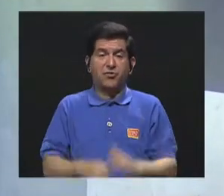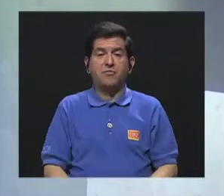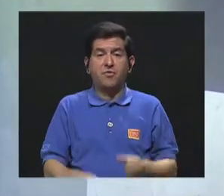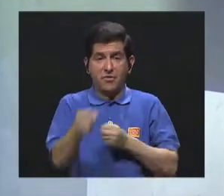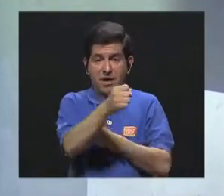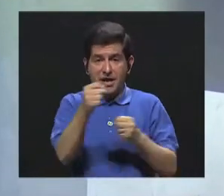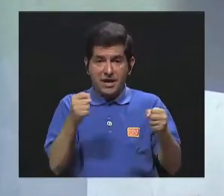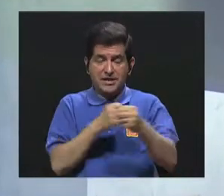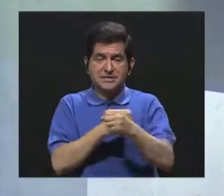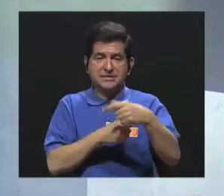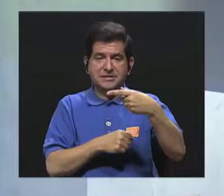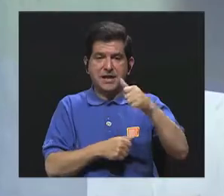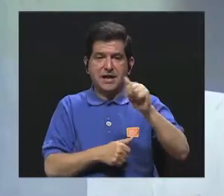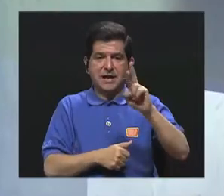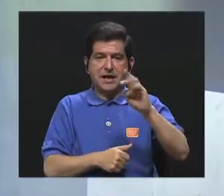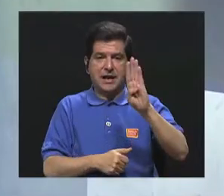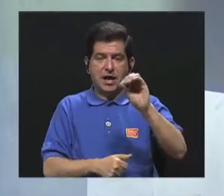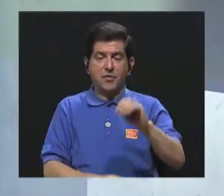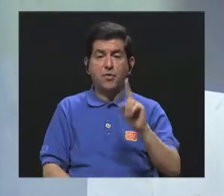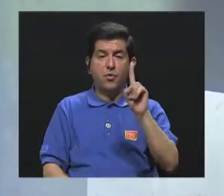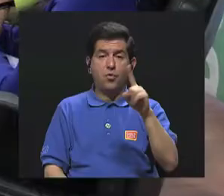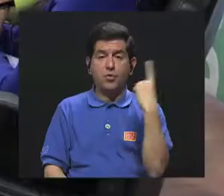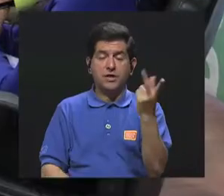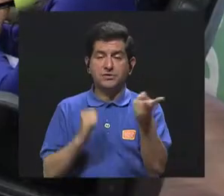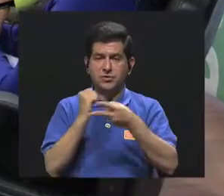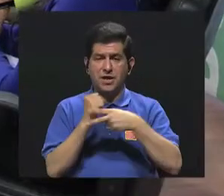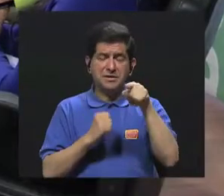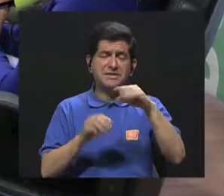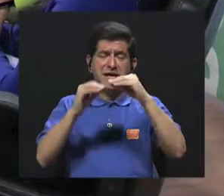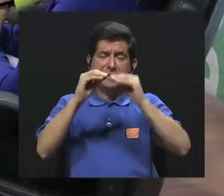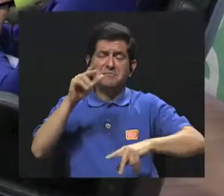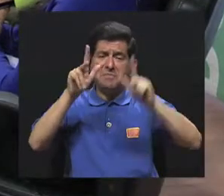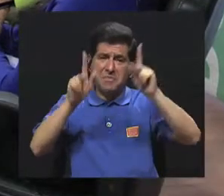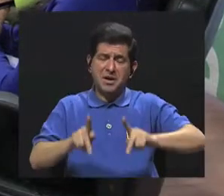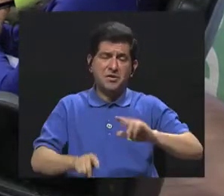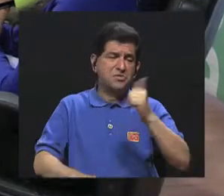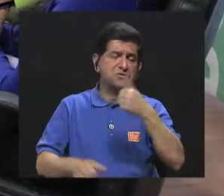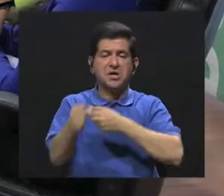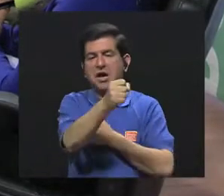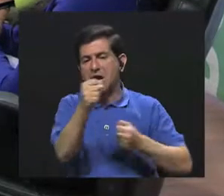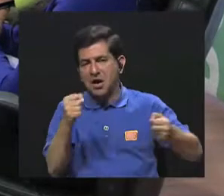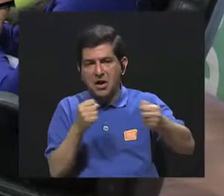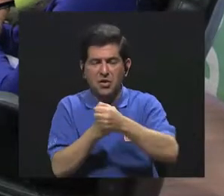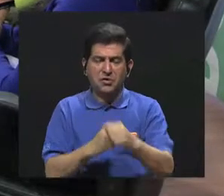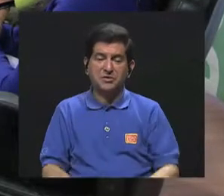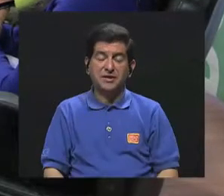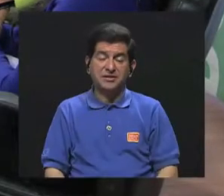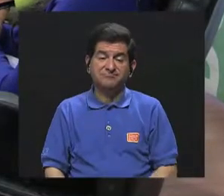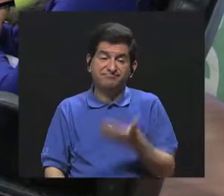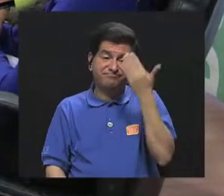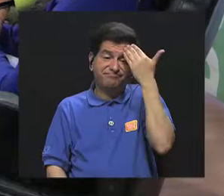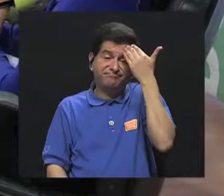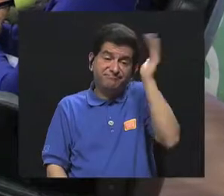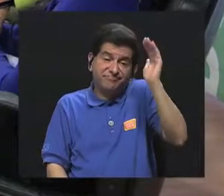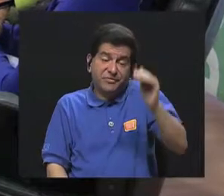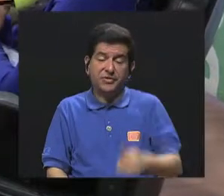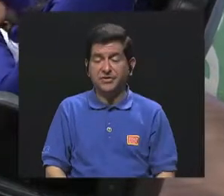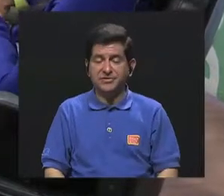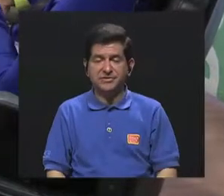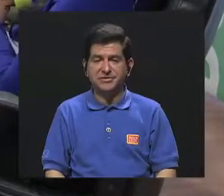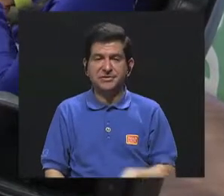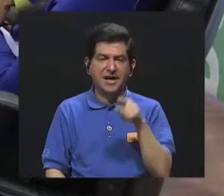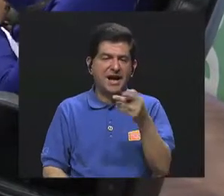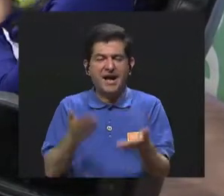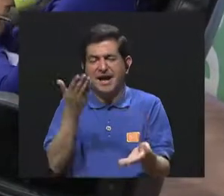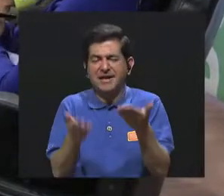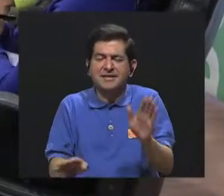Garbo, uh-huh, y era de una sola función, y en la sala Garbo cabe menos gente que en las otras salas, yo dije, bueno, no sé cómo será que harán, claro, la